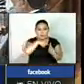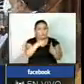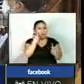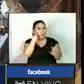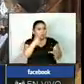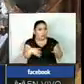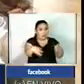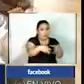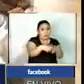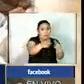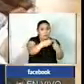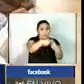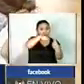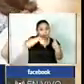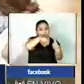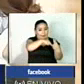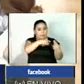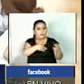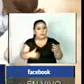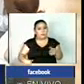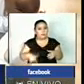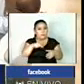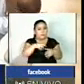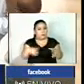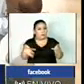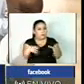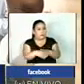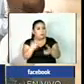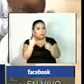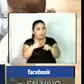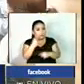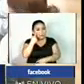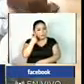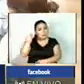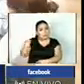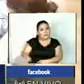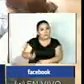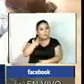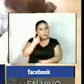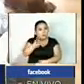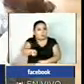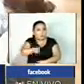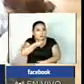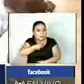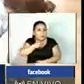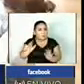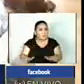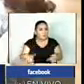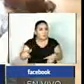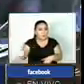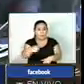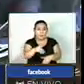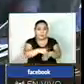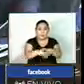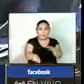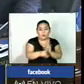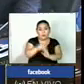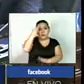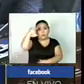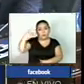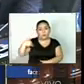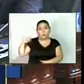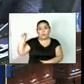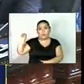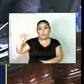es el presidente de esta comisión, pero escuchemos a continuación sus declaraciones y también de la parlamentaria Margarita